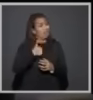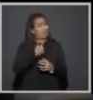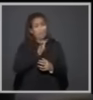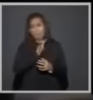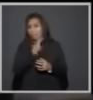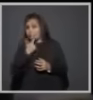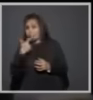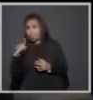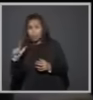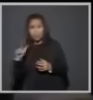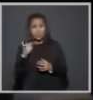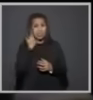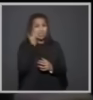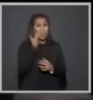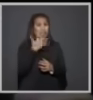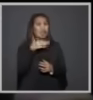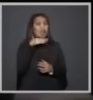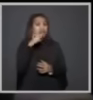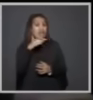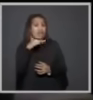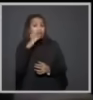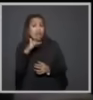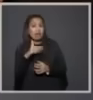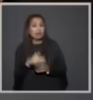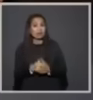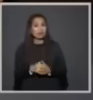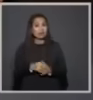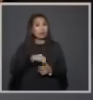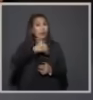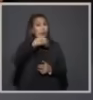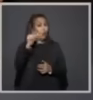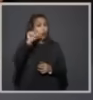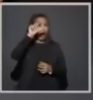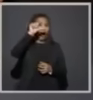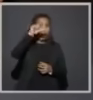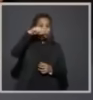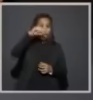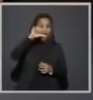las cualidades de Anaya